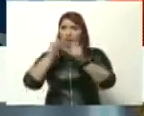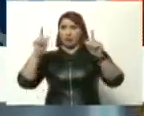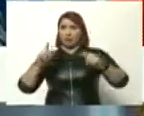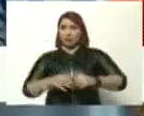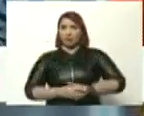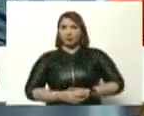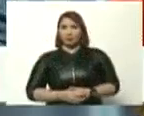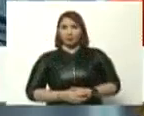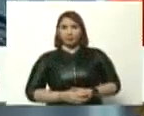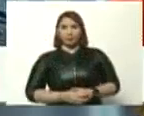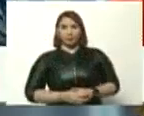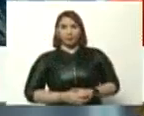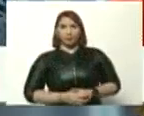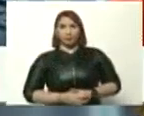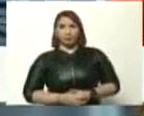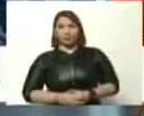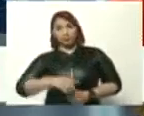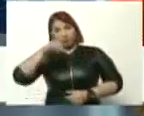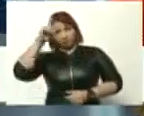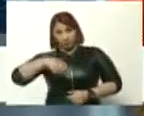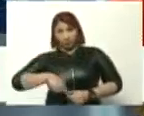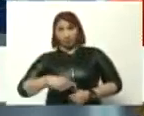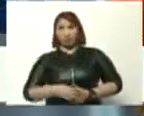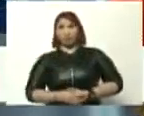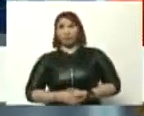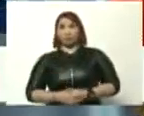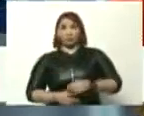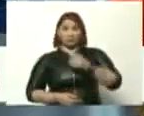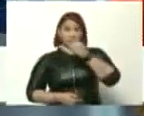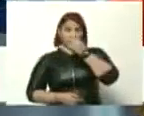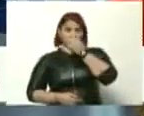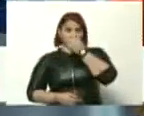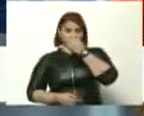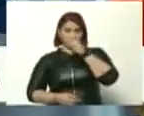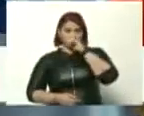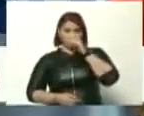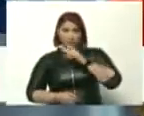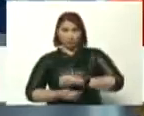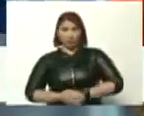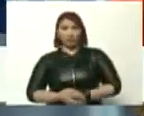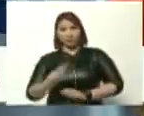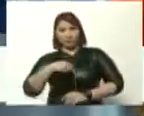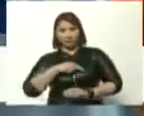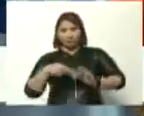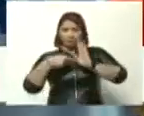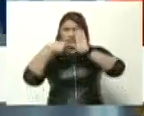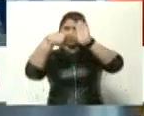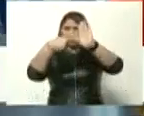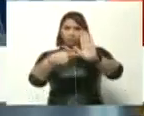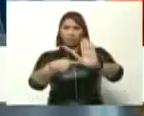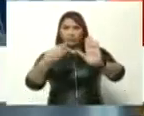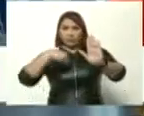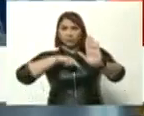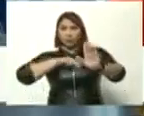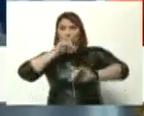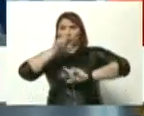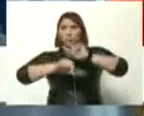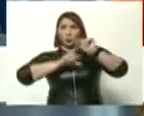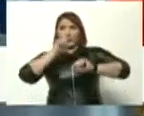Y, como también hemos ido mostrando en nuestras redes